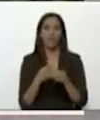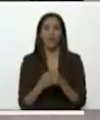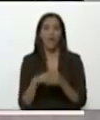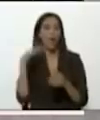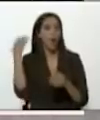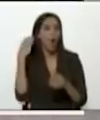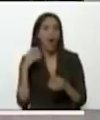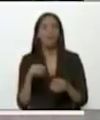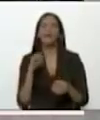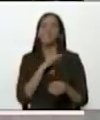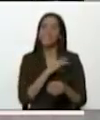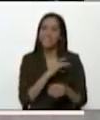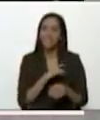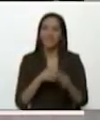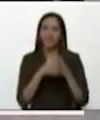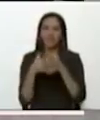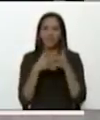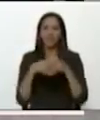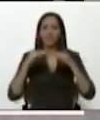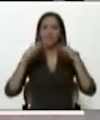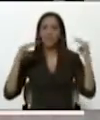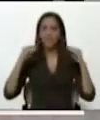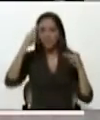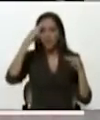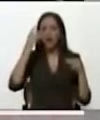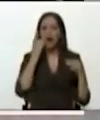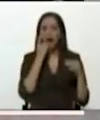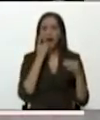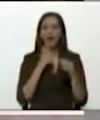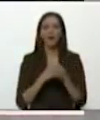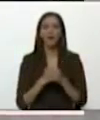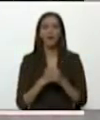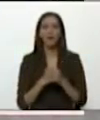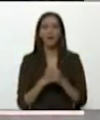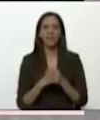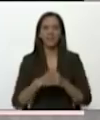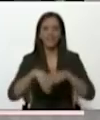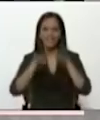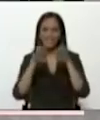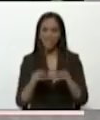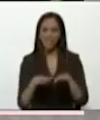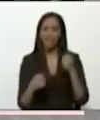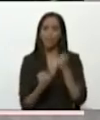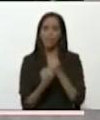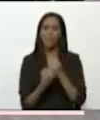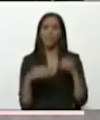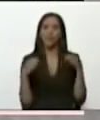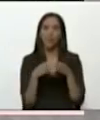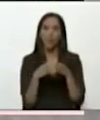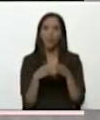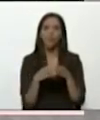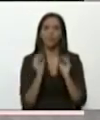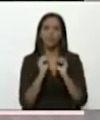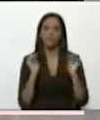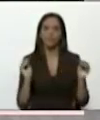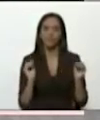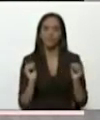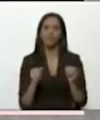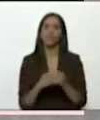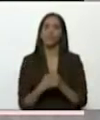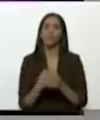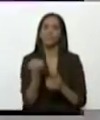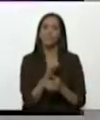Colombia, Chile, Estados Unidos, Panamá y República Dominicana, cesar el apoyo a estos grupos que ha calificado como asesinos y terroristas.